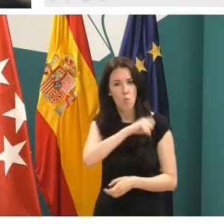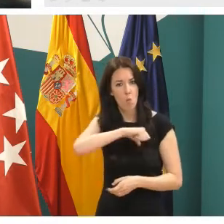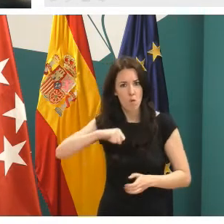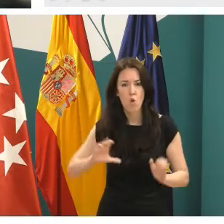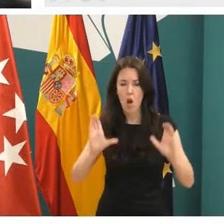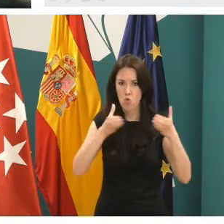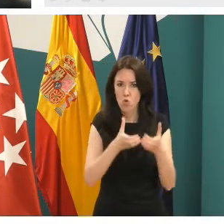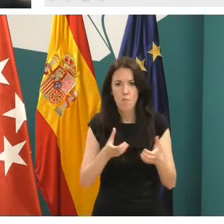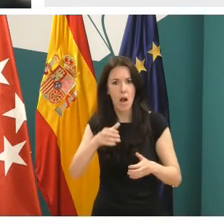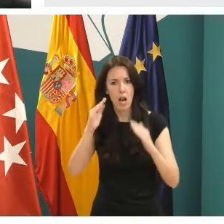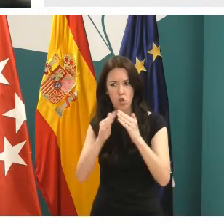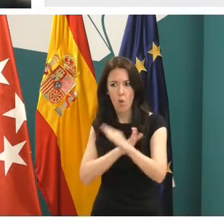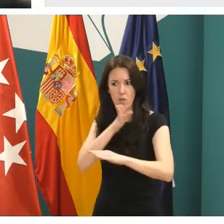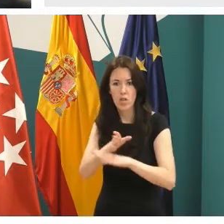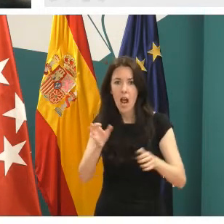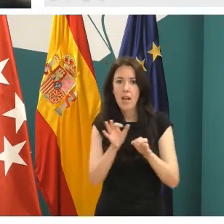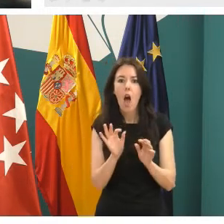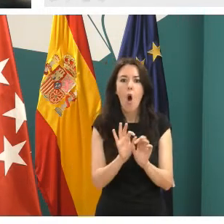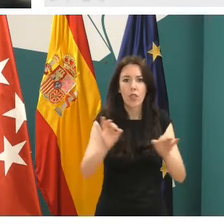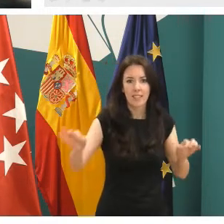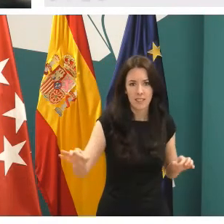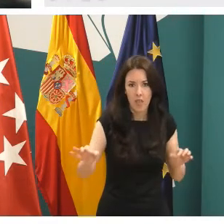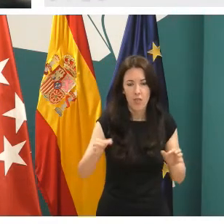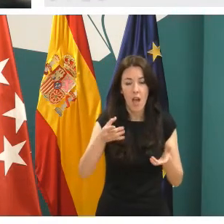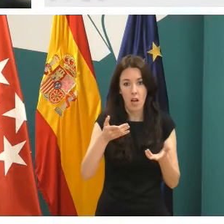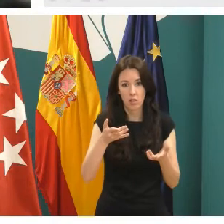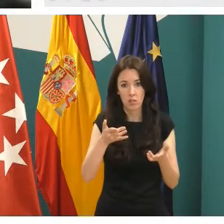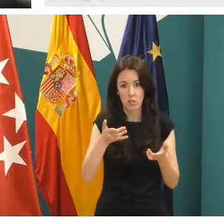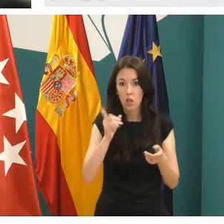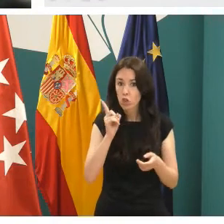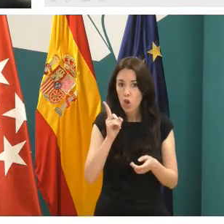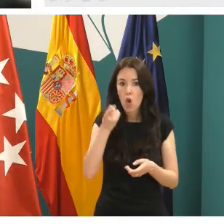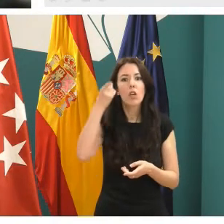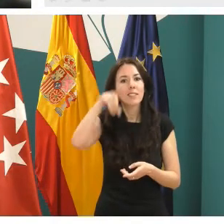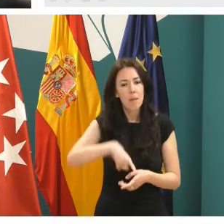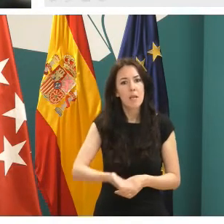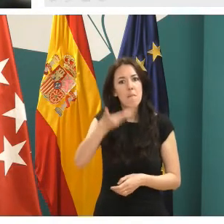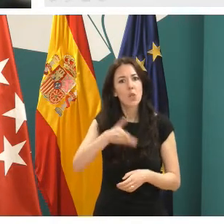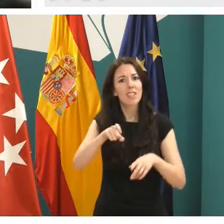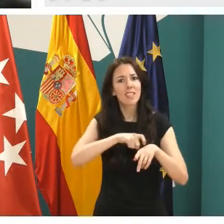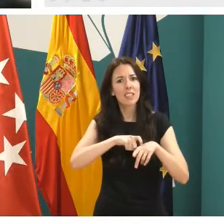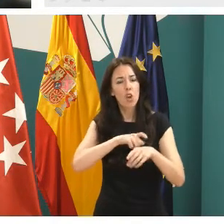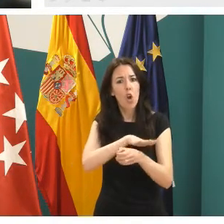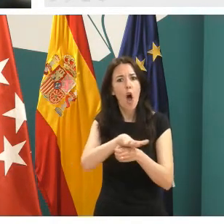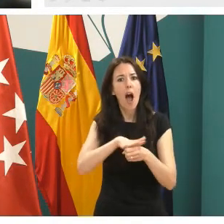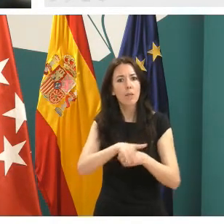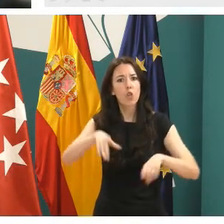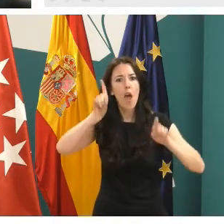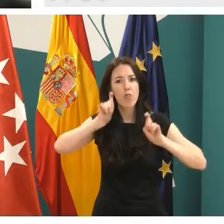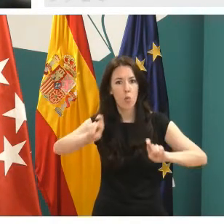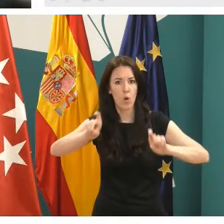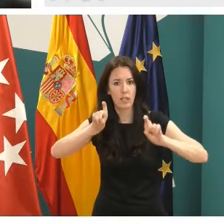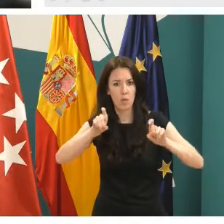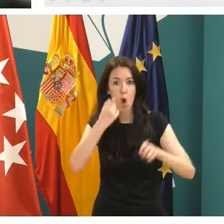grupal, domiciliaria, a distancia, sino que también es muy importante el papel de los psicólogos en el ámbito educativo.